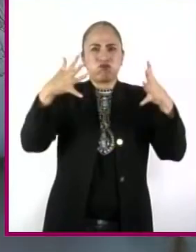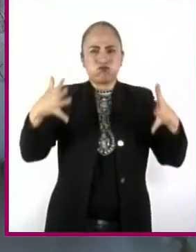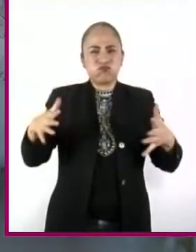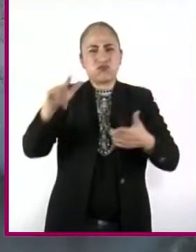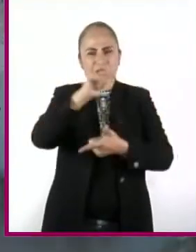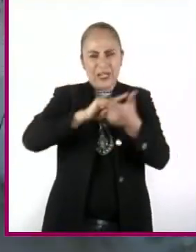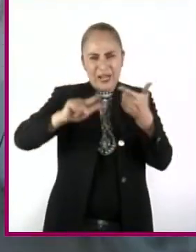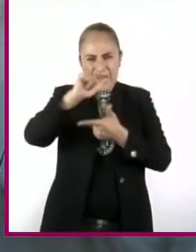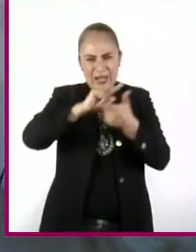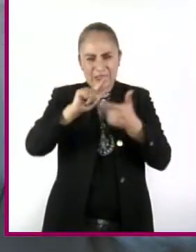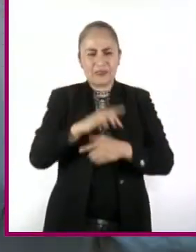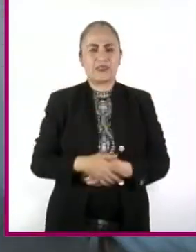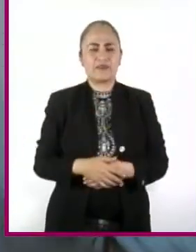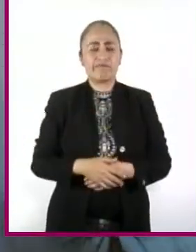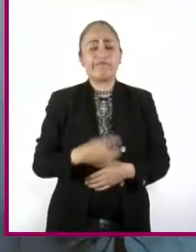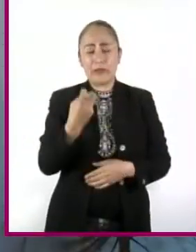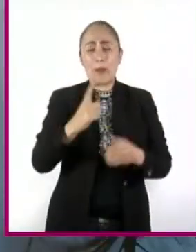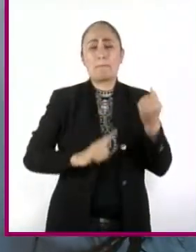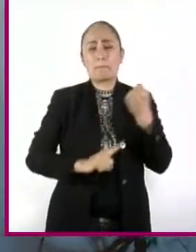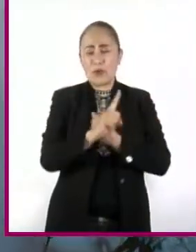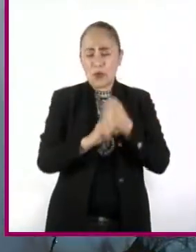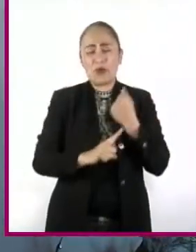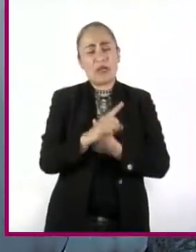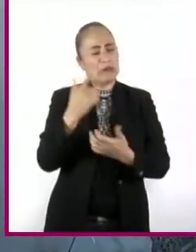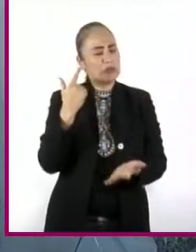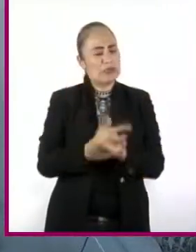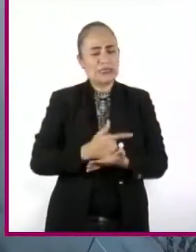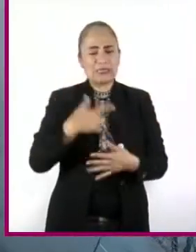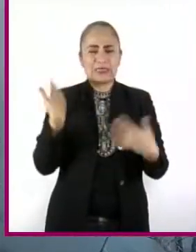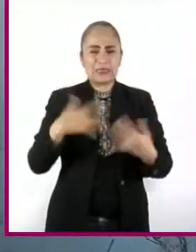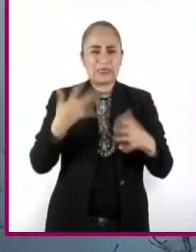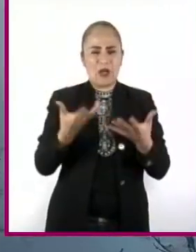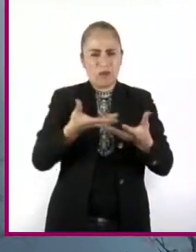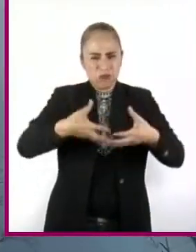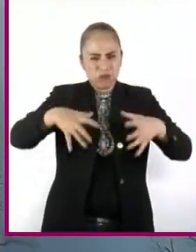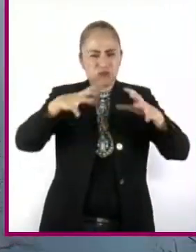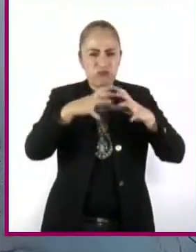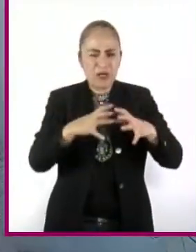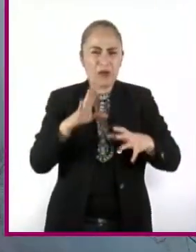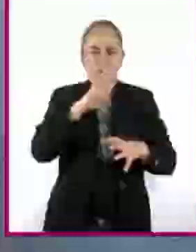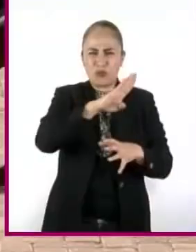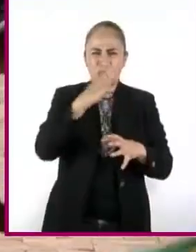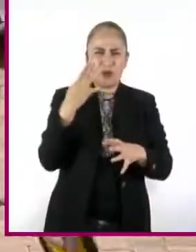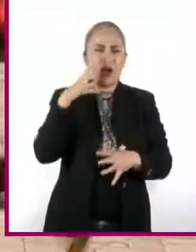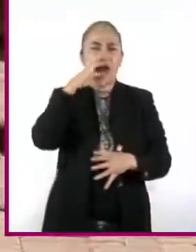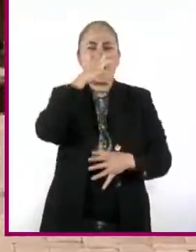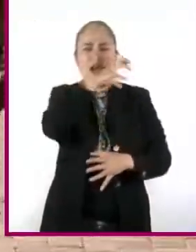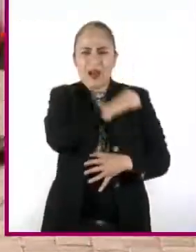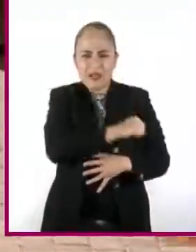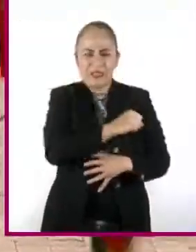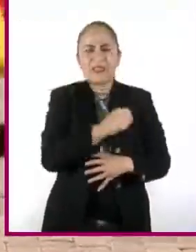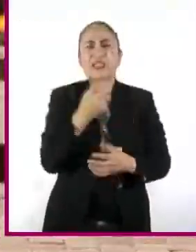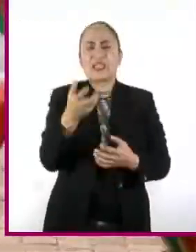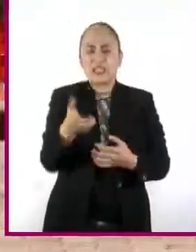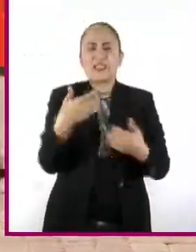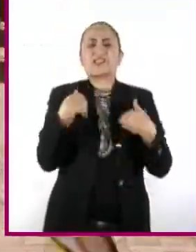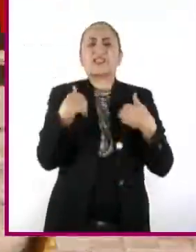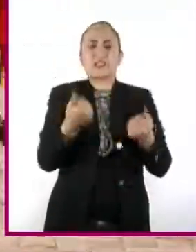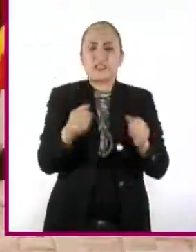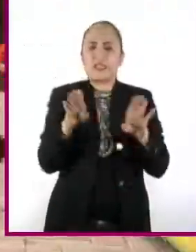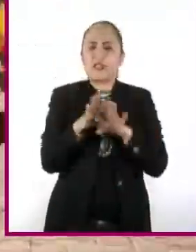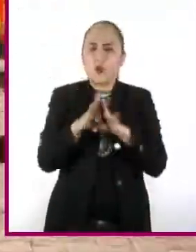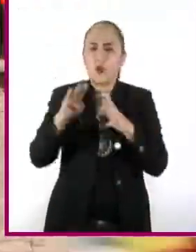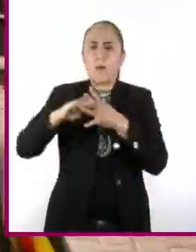tan graves como el cambio climático son cruciales para entender otros de escala global, como las migraciones. En